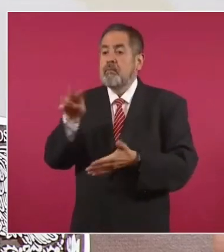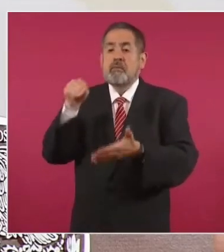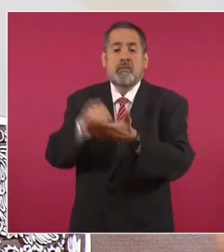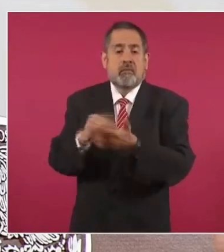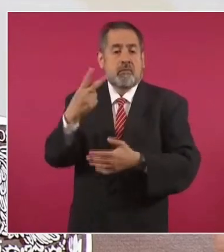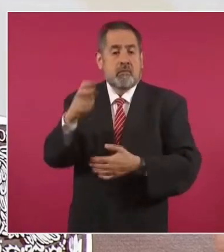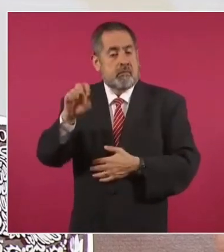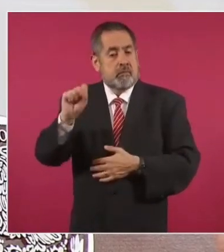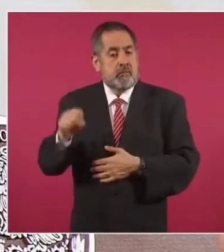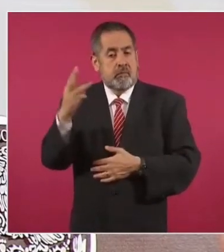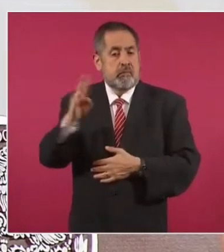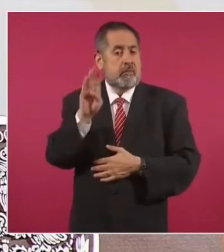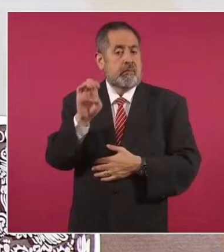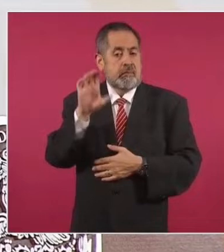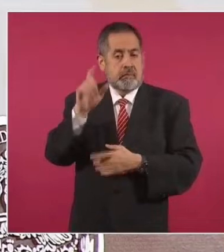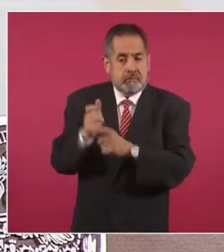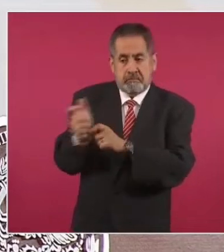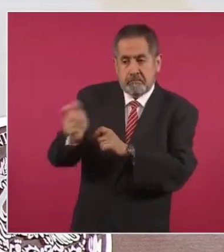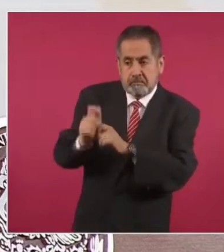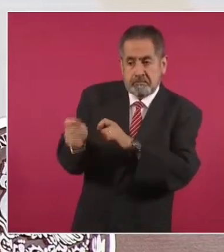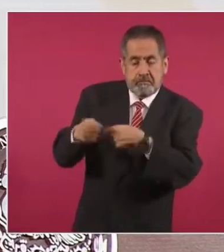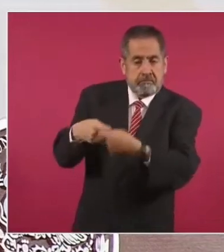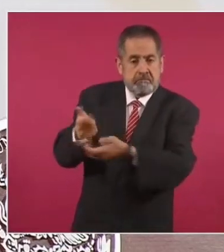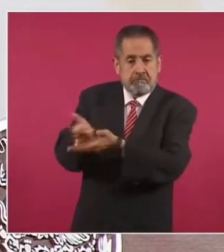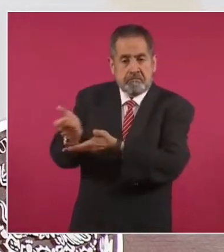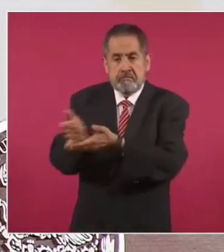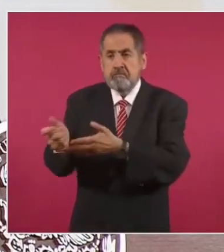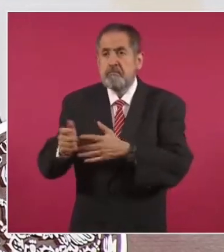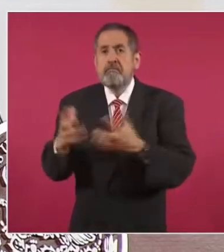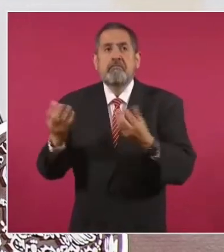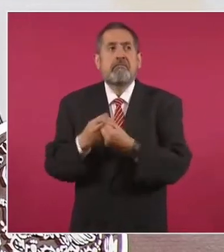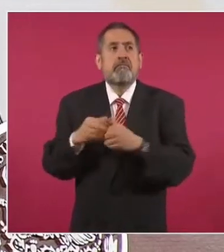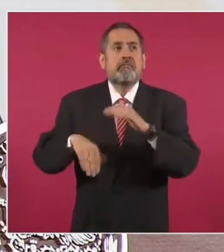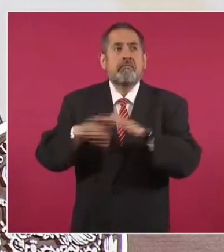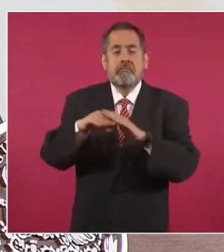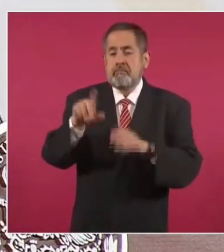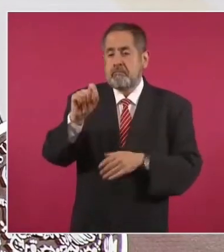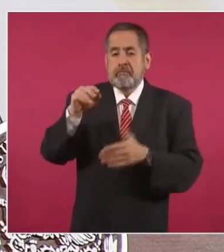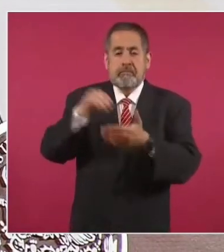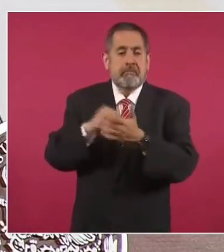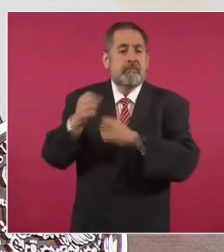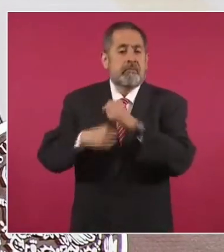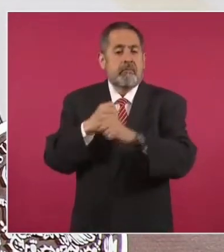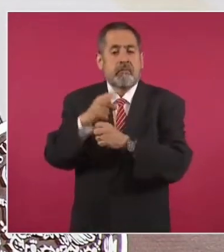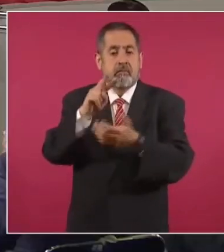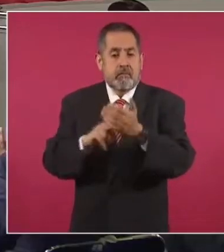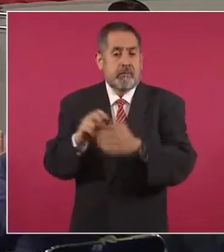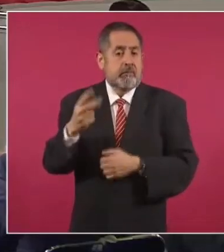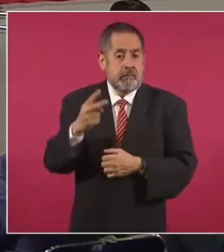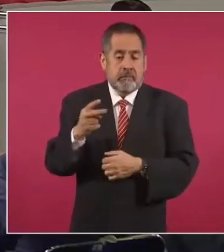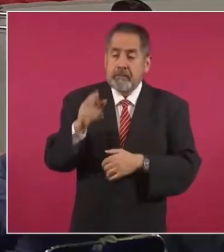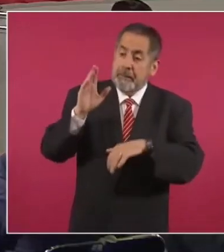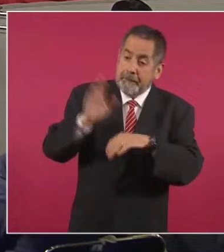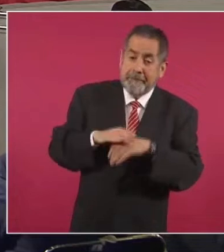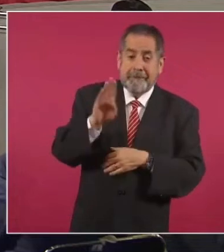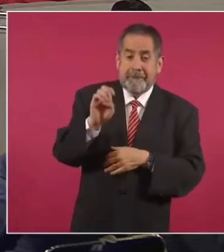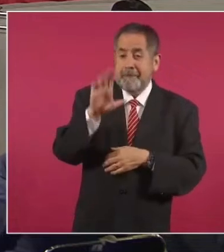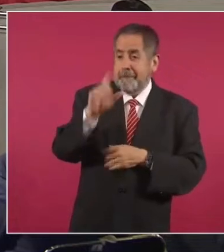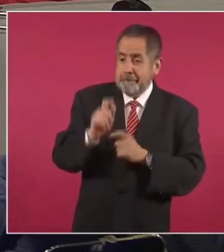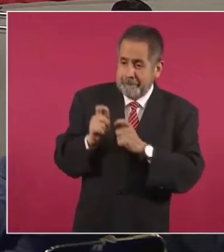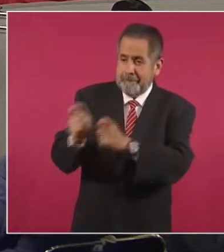19,263 becas para 2021 y a 20,000 en 2022. Más becas en